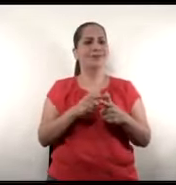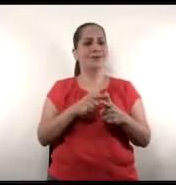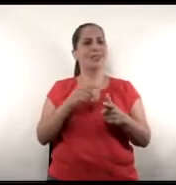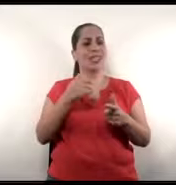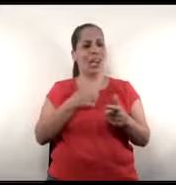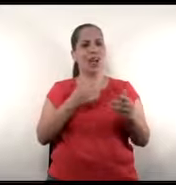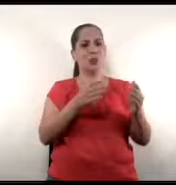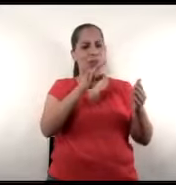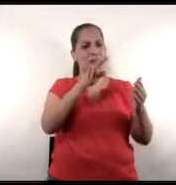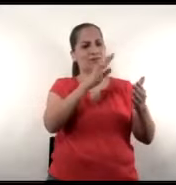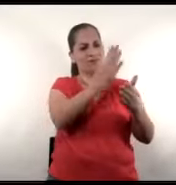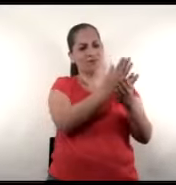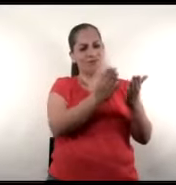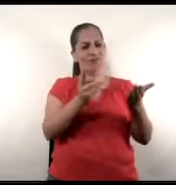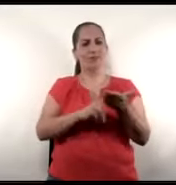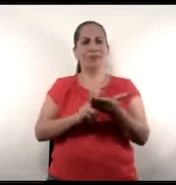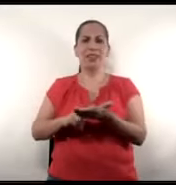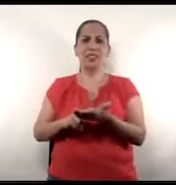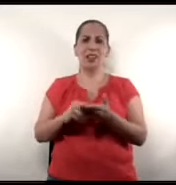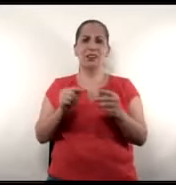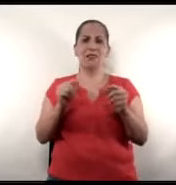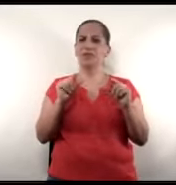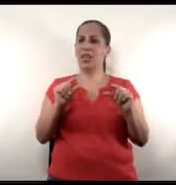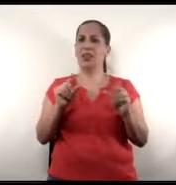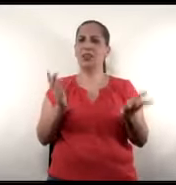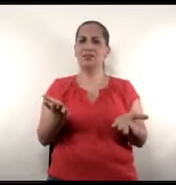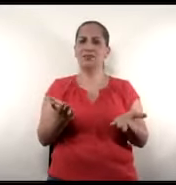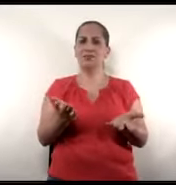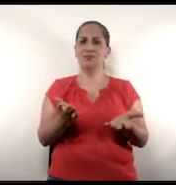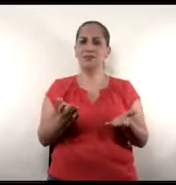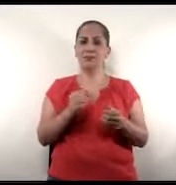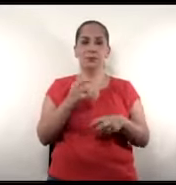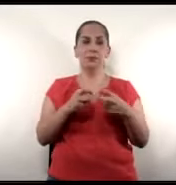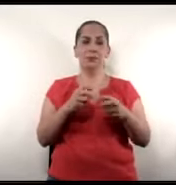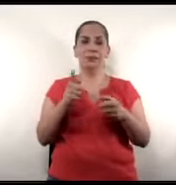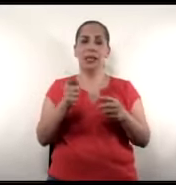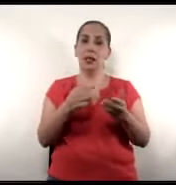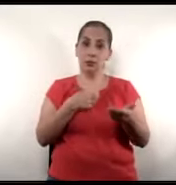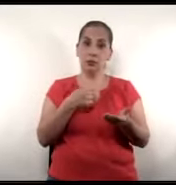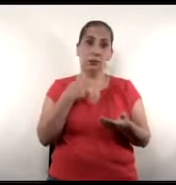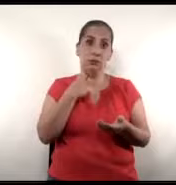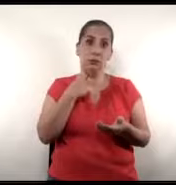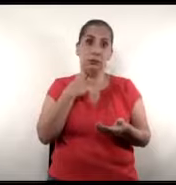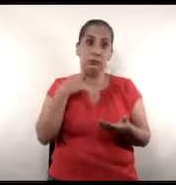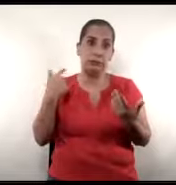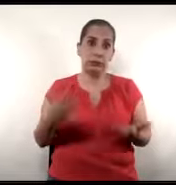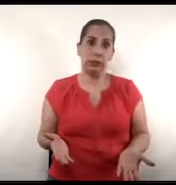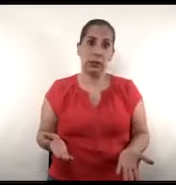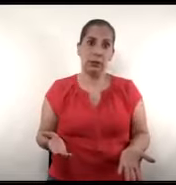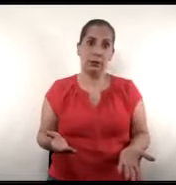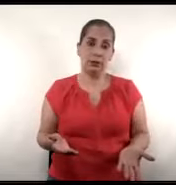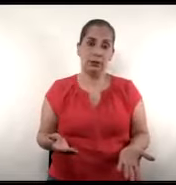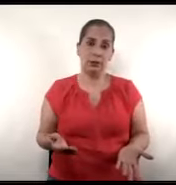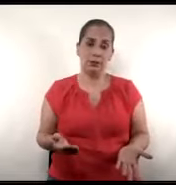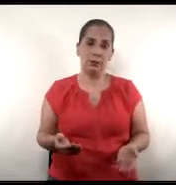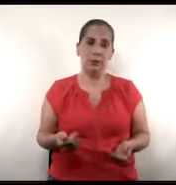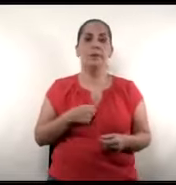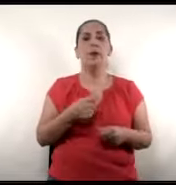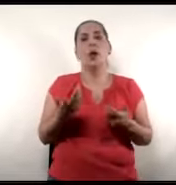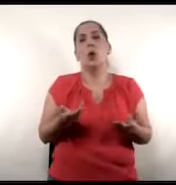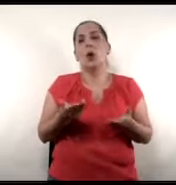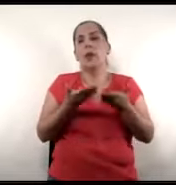planilla pequeña. El problema es que esa planilla es la más cara de la OCDE en términos de lo que le